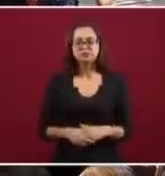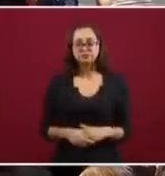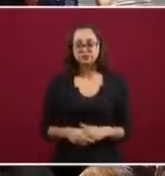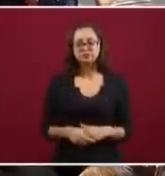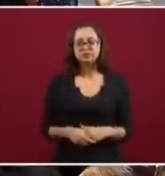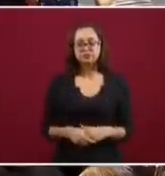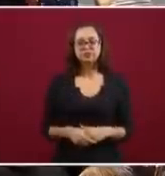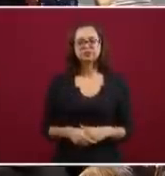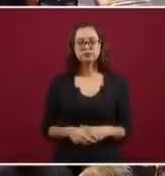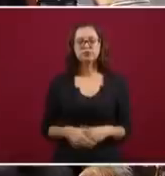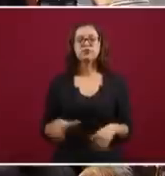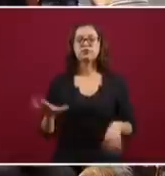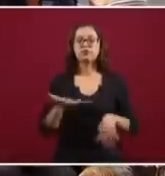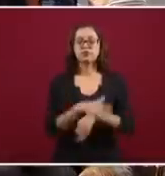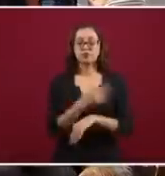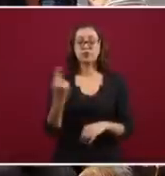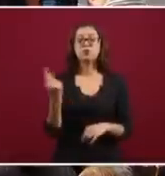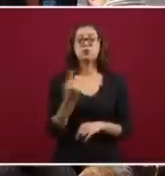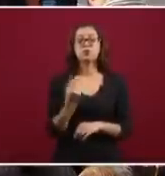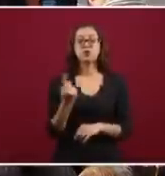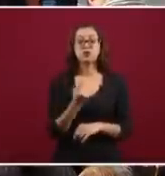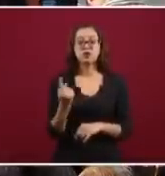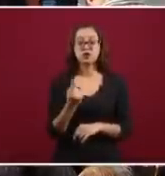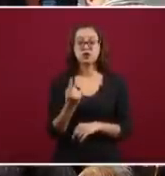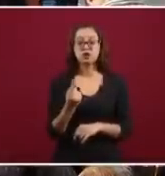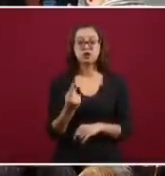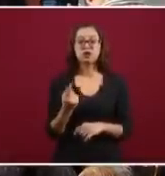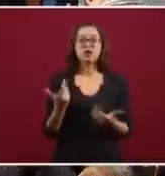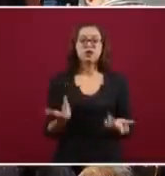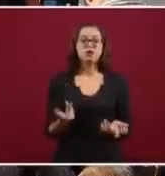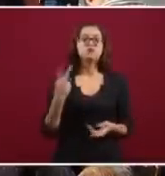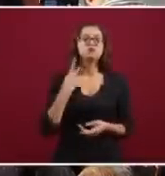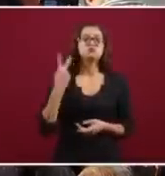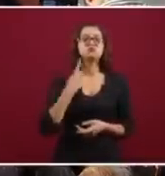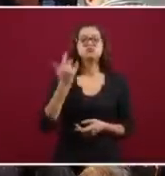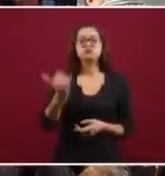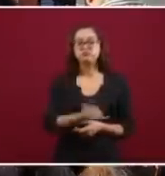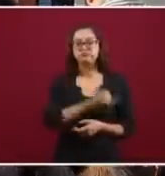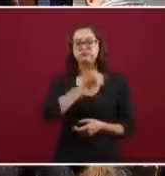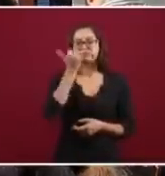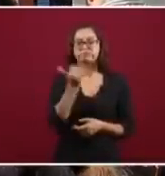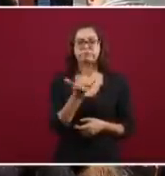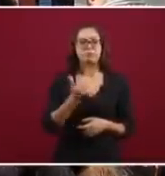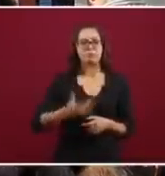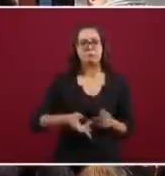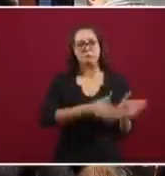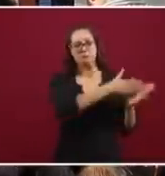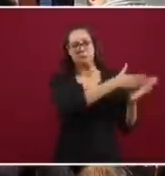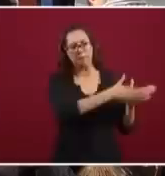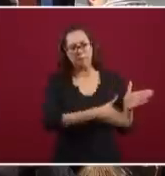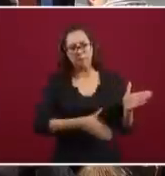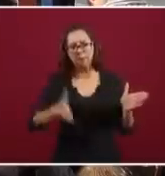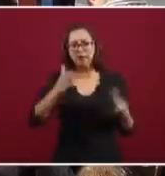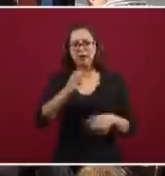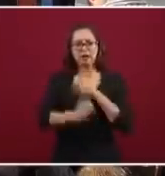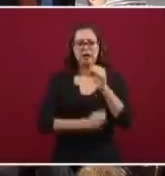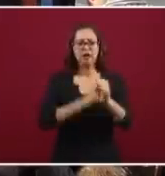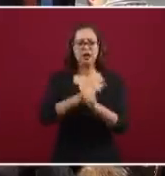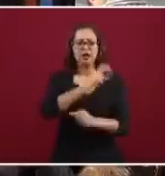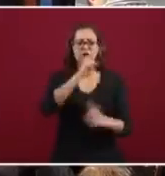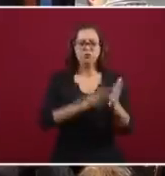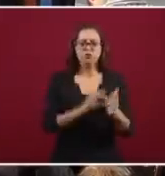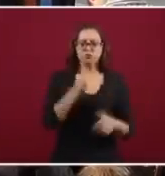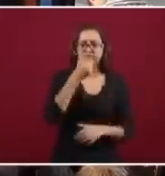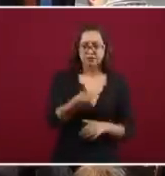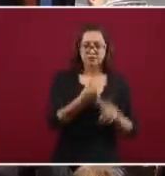tendencia precisamente por la política equivocada que se impuso desde el